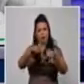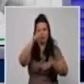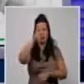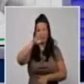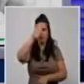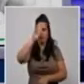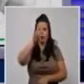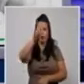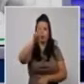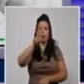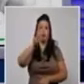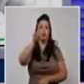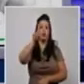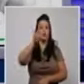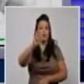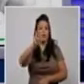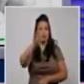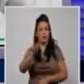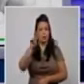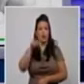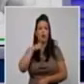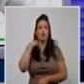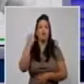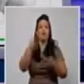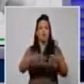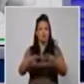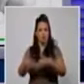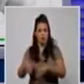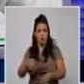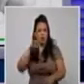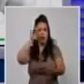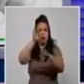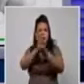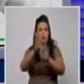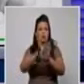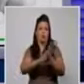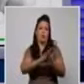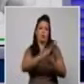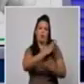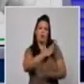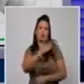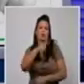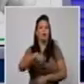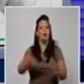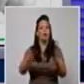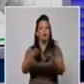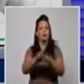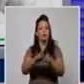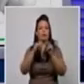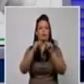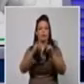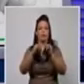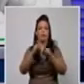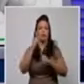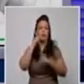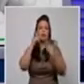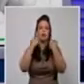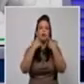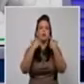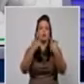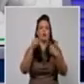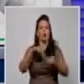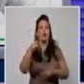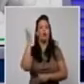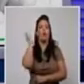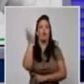216 decesos desde el inicio de la pandemia. A modo de resumen, los datos más relevantes de este parte matutino